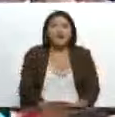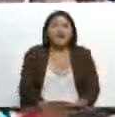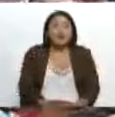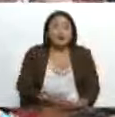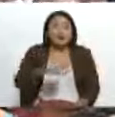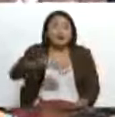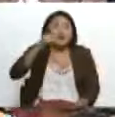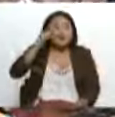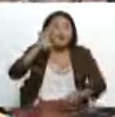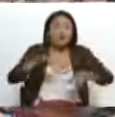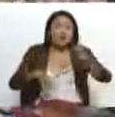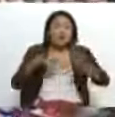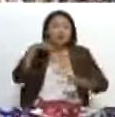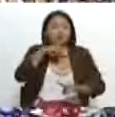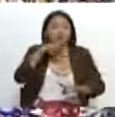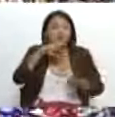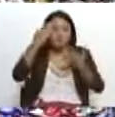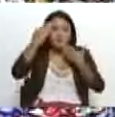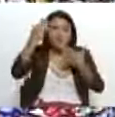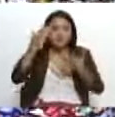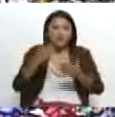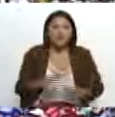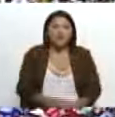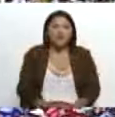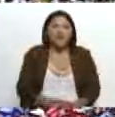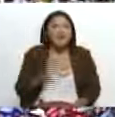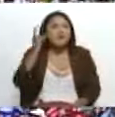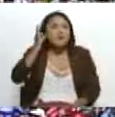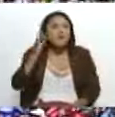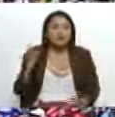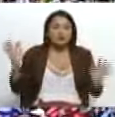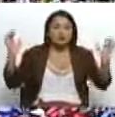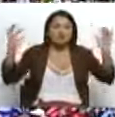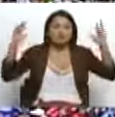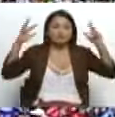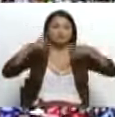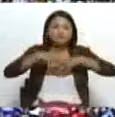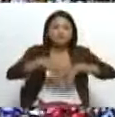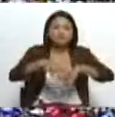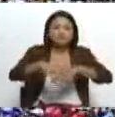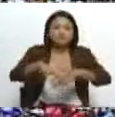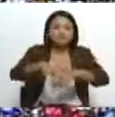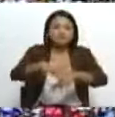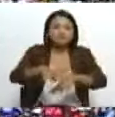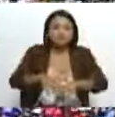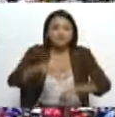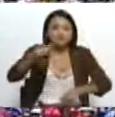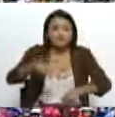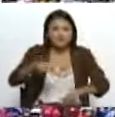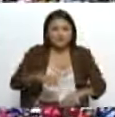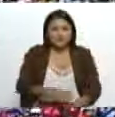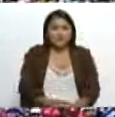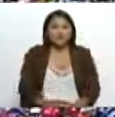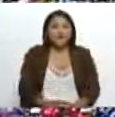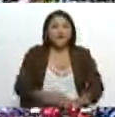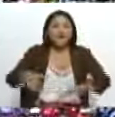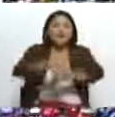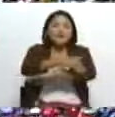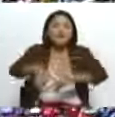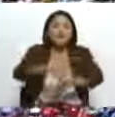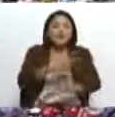histórico, saludamos a todas las mujeres que se han venido para acá, para esta avenida,